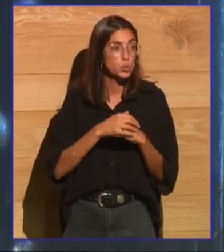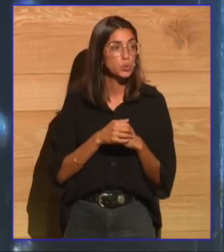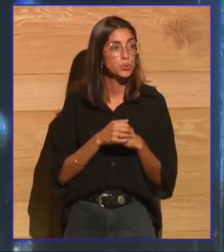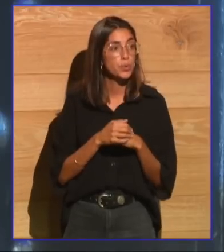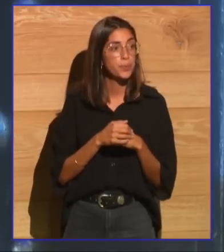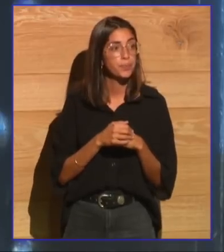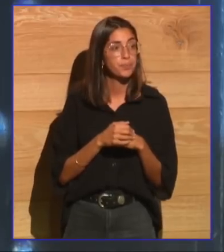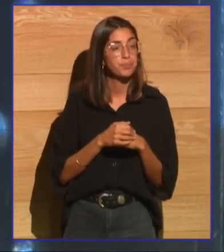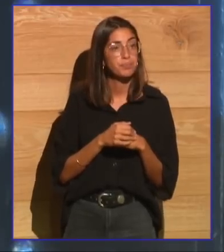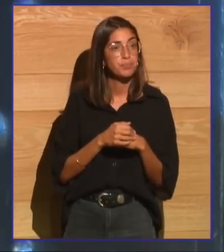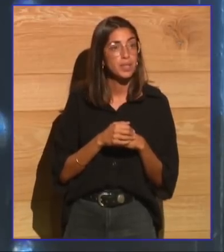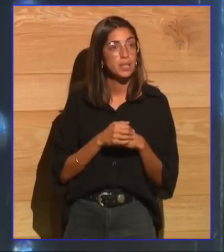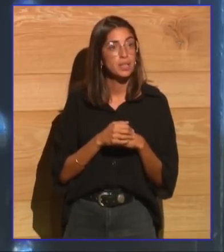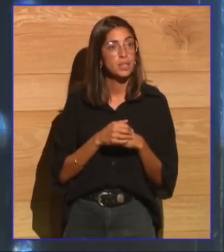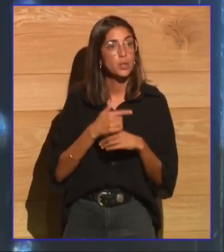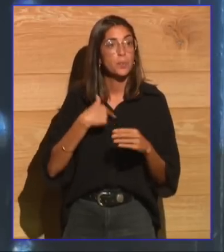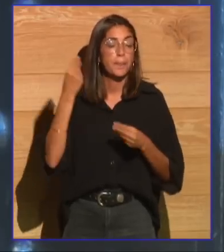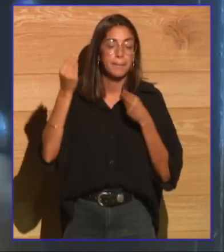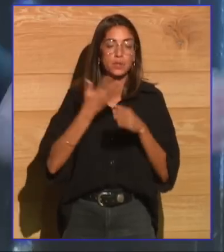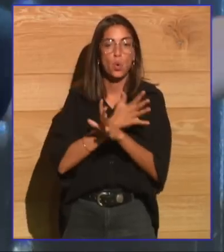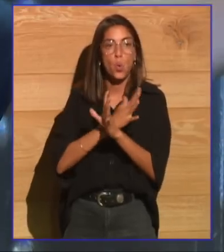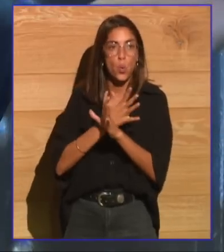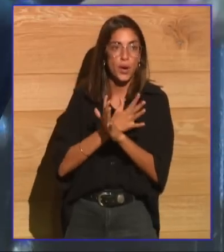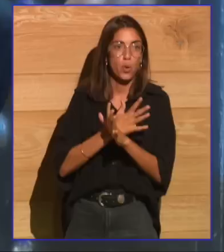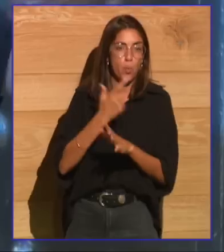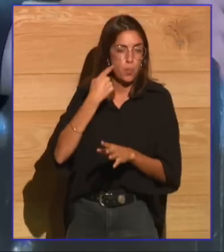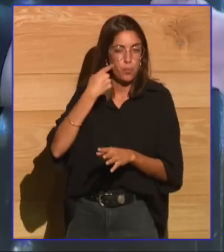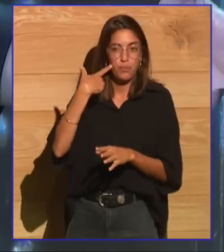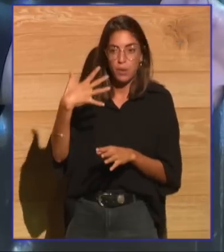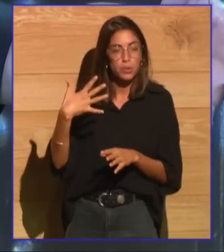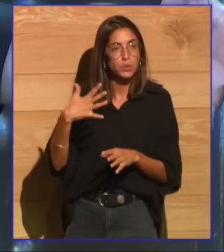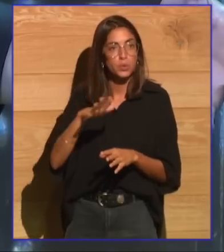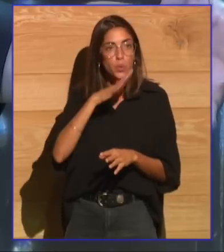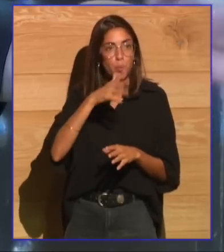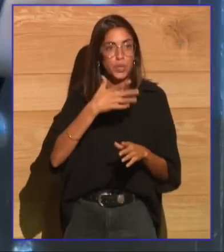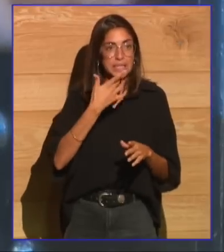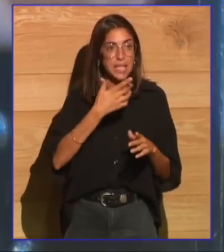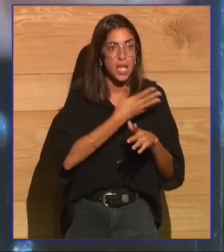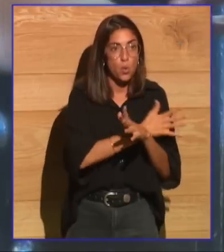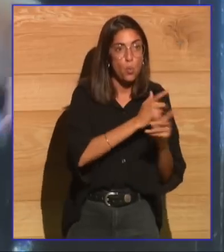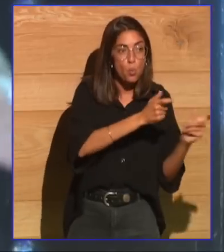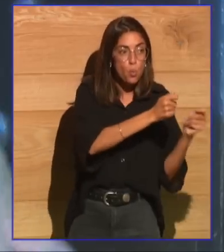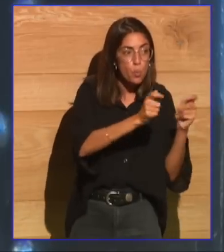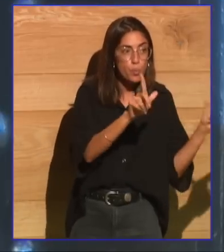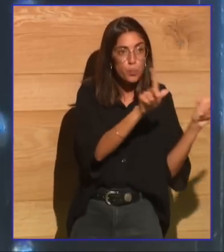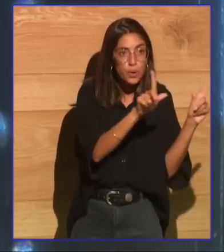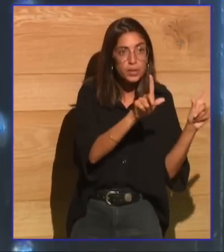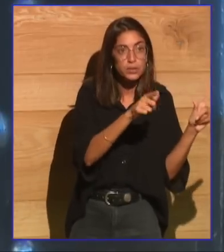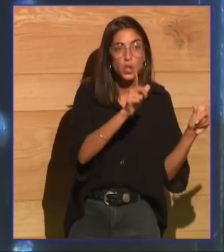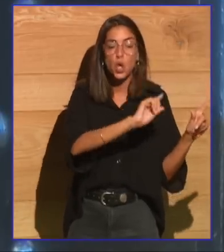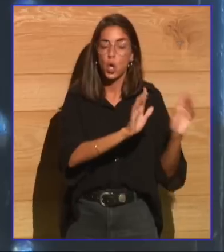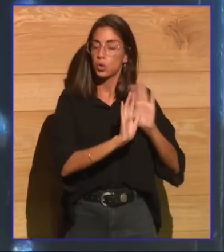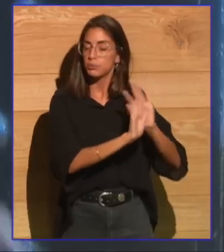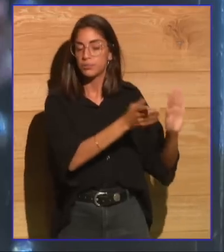es un juego super popular en eeuu hasta tal punto que los niños si le regalas una playstation dice no no no no la lata la